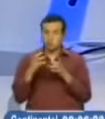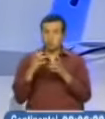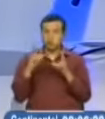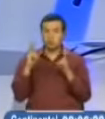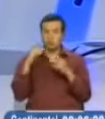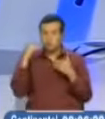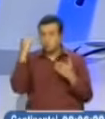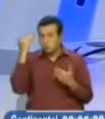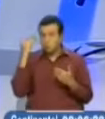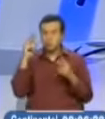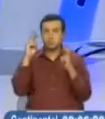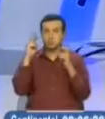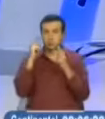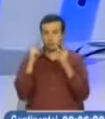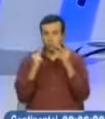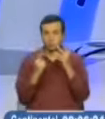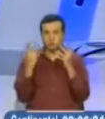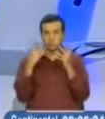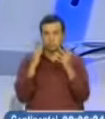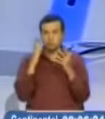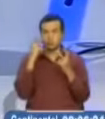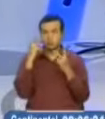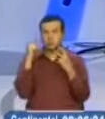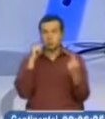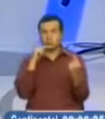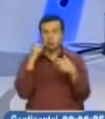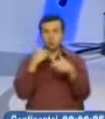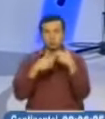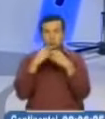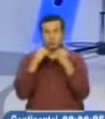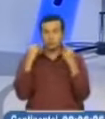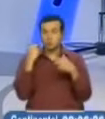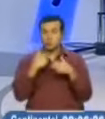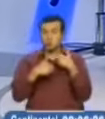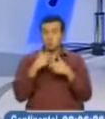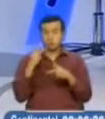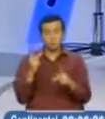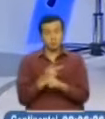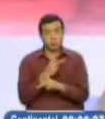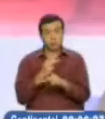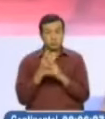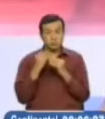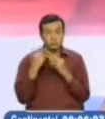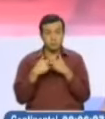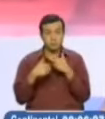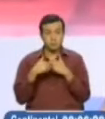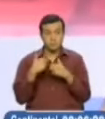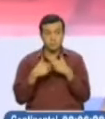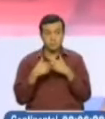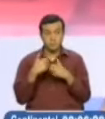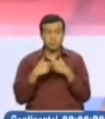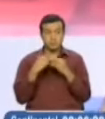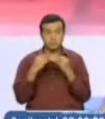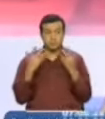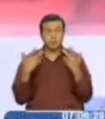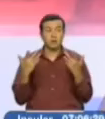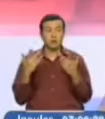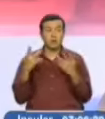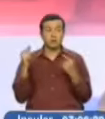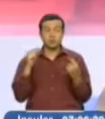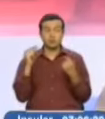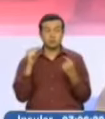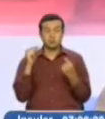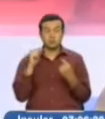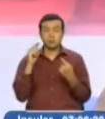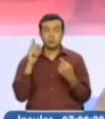campo político, desactivar ciertos conflictos, muchos de ellos innecesarios, muchos de ellos que más bien han sido